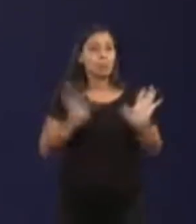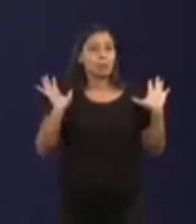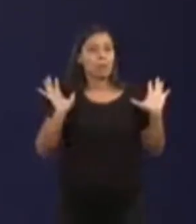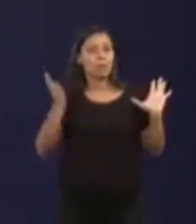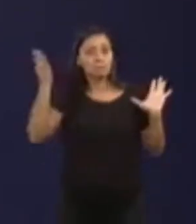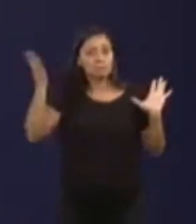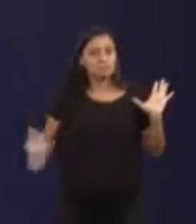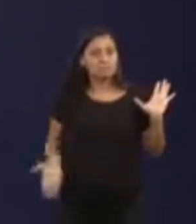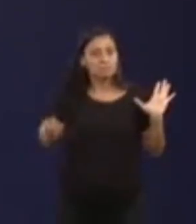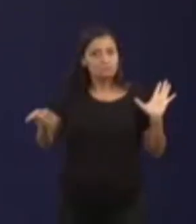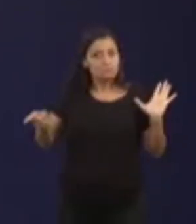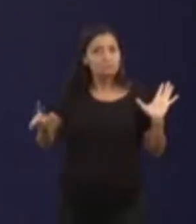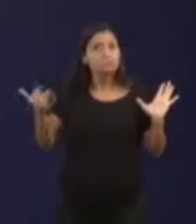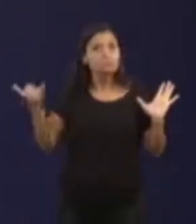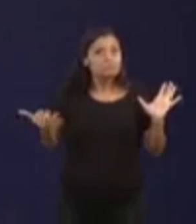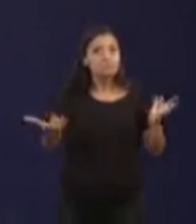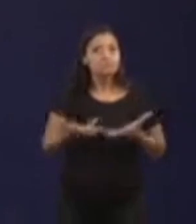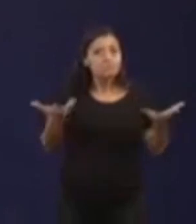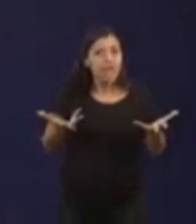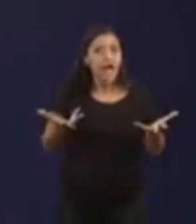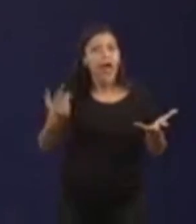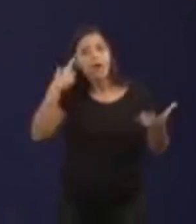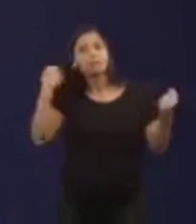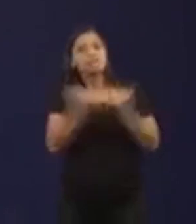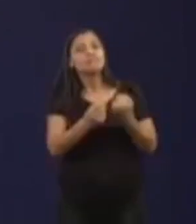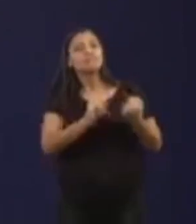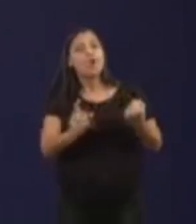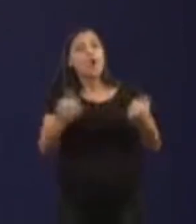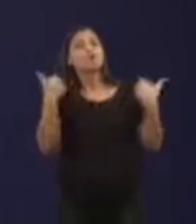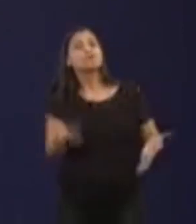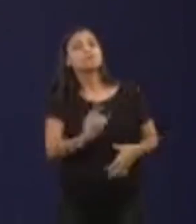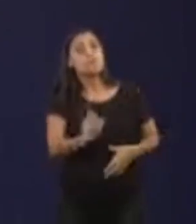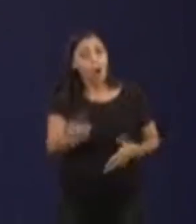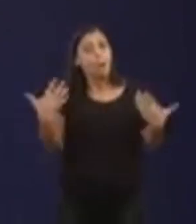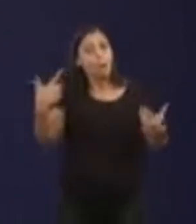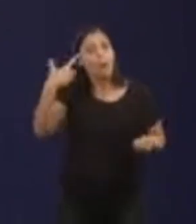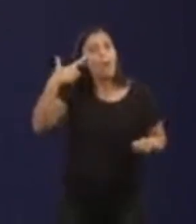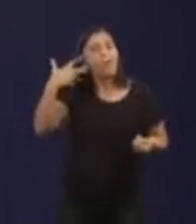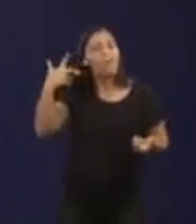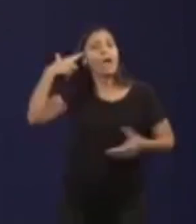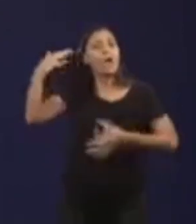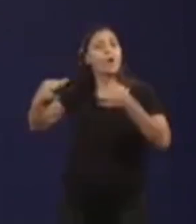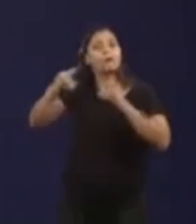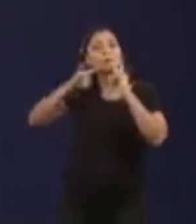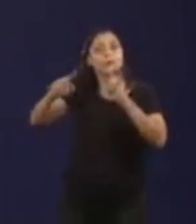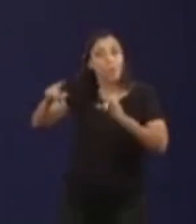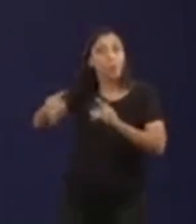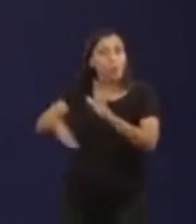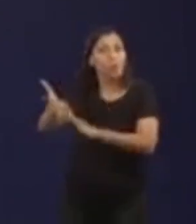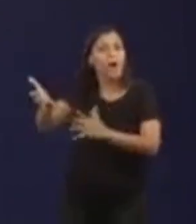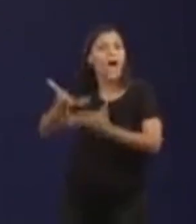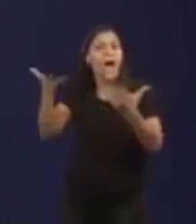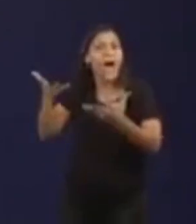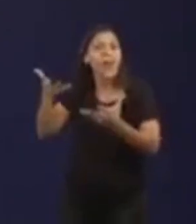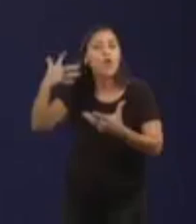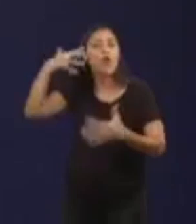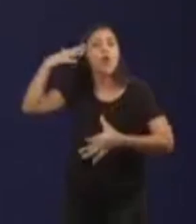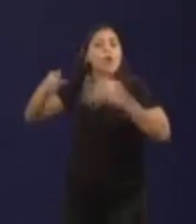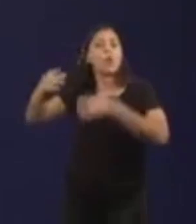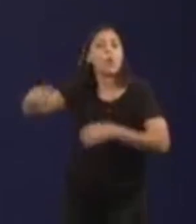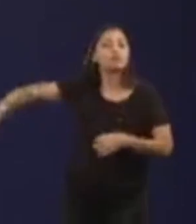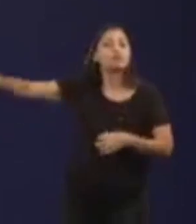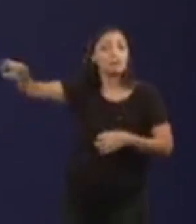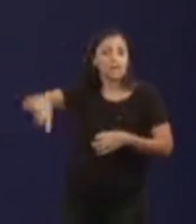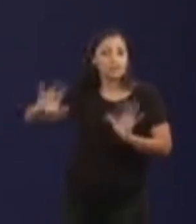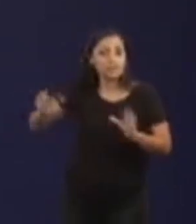tiene las instancias de apelación correspondientes eh En el caso de la presentación en la de la que se hagan que va